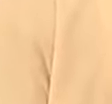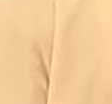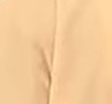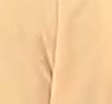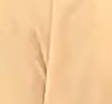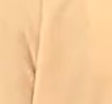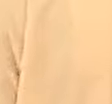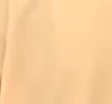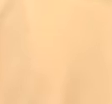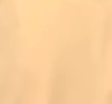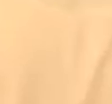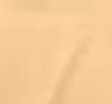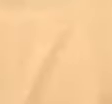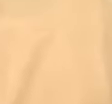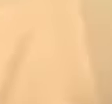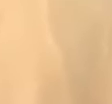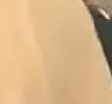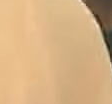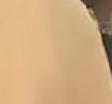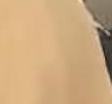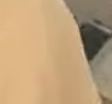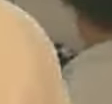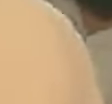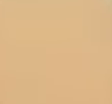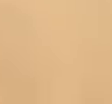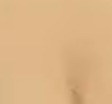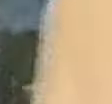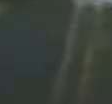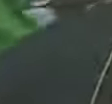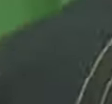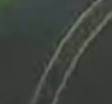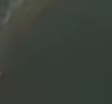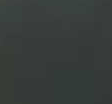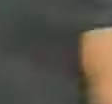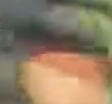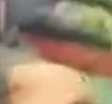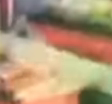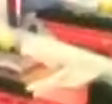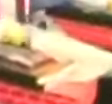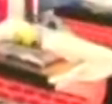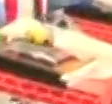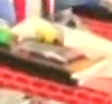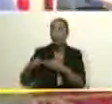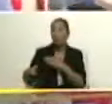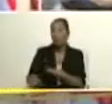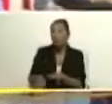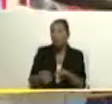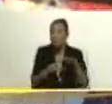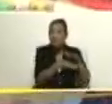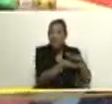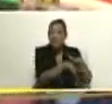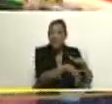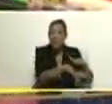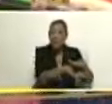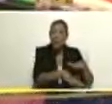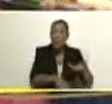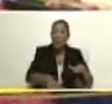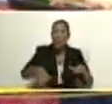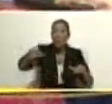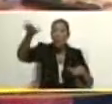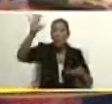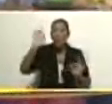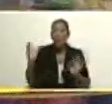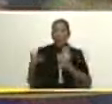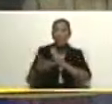le estamos dando la posibilidad de educar a nuestros niños, niñas y jóvenes en la